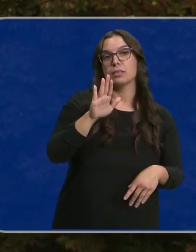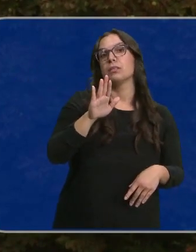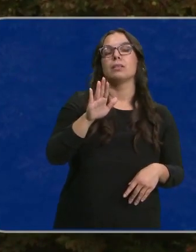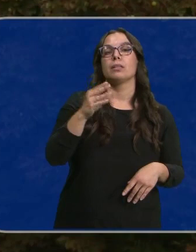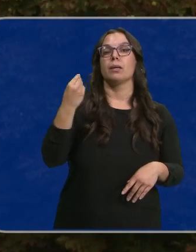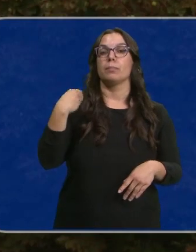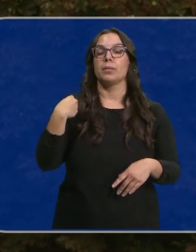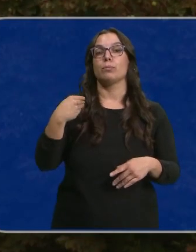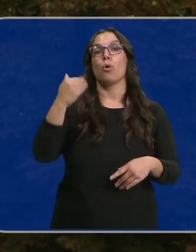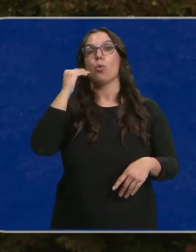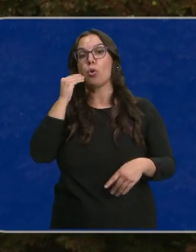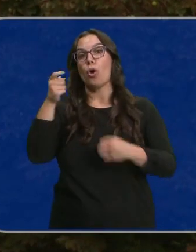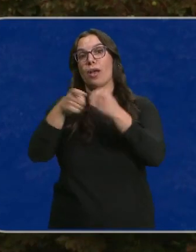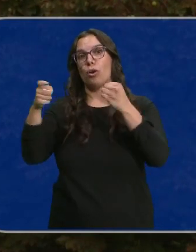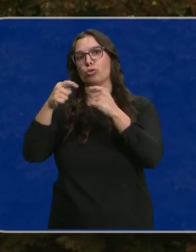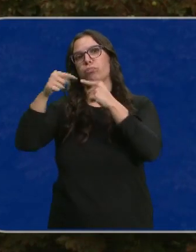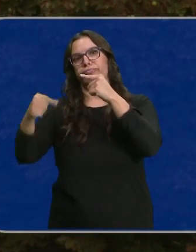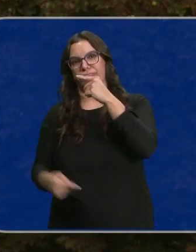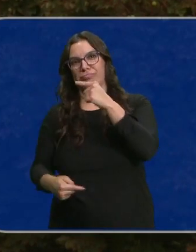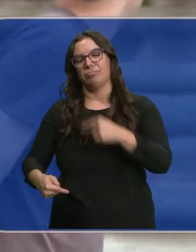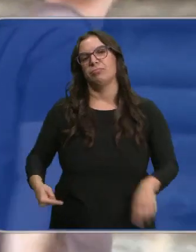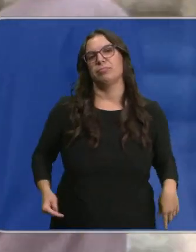déficit de los meses de julio y agosto.